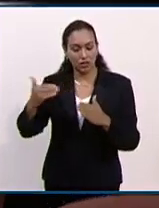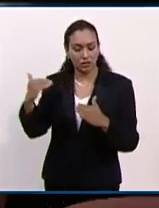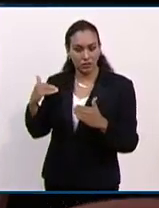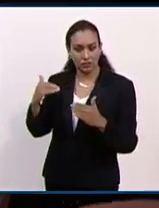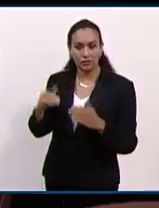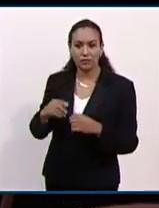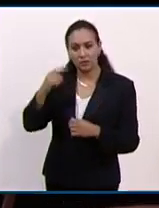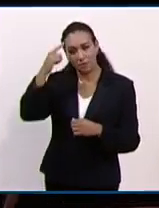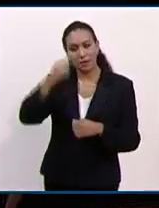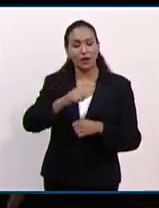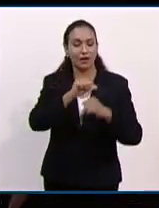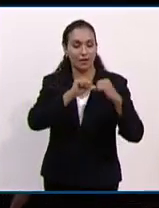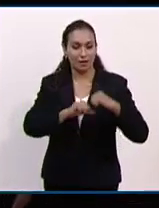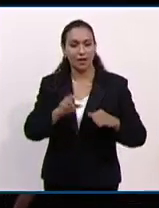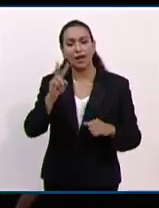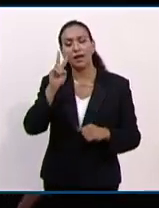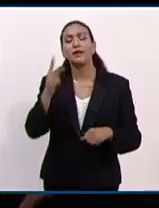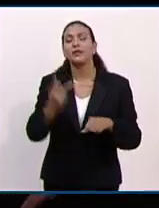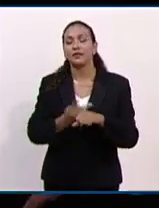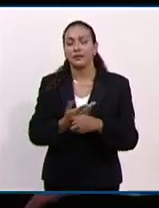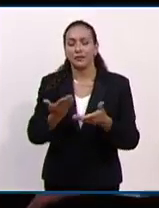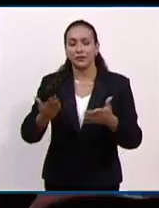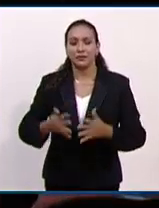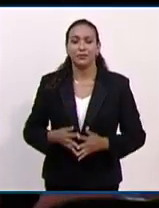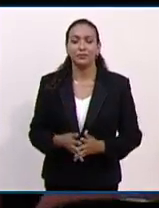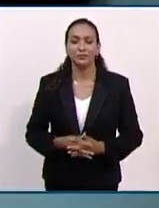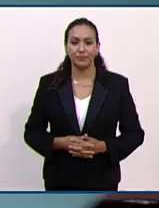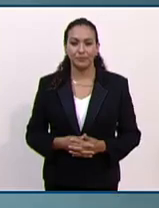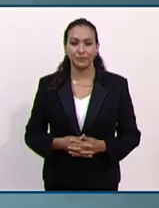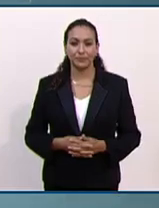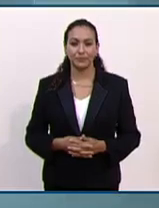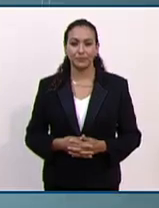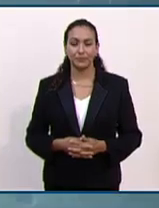al nombramiento. Escuchemos parte de los argumentos.